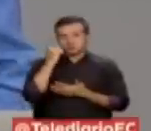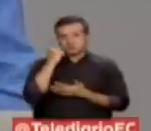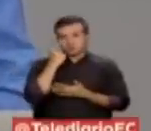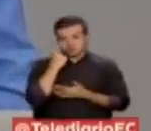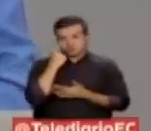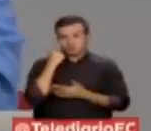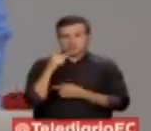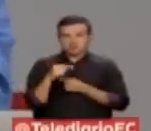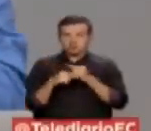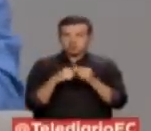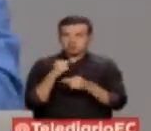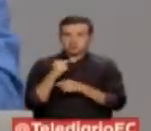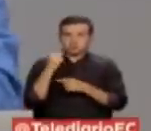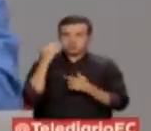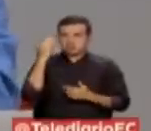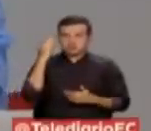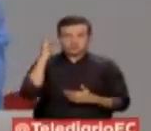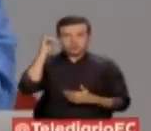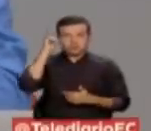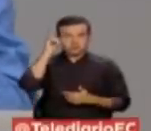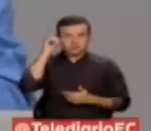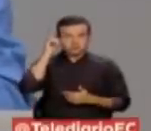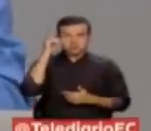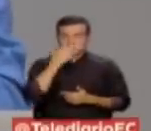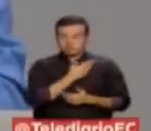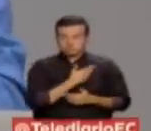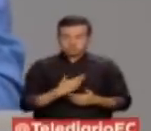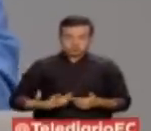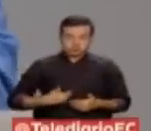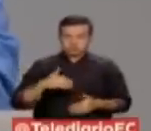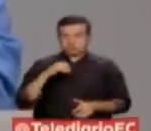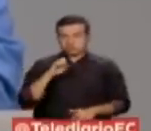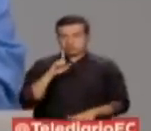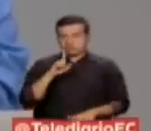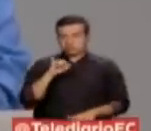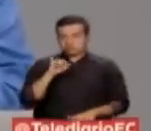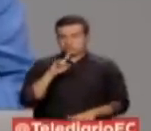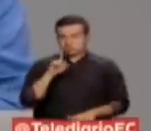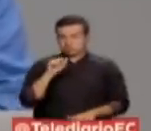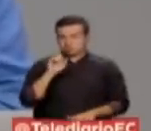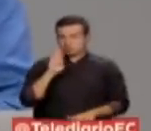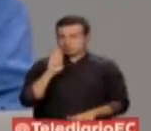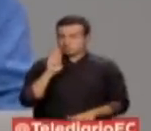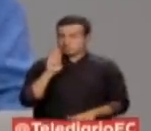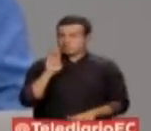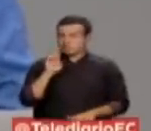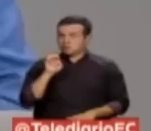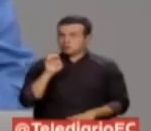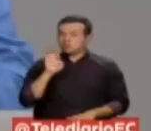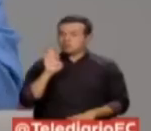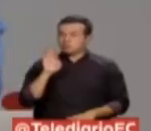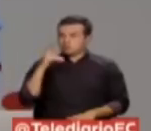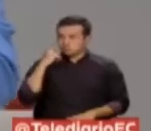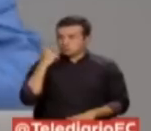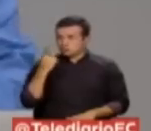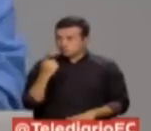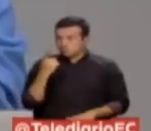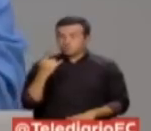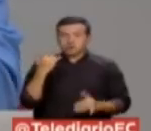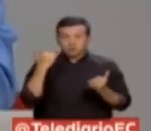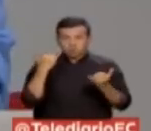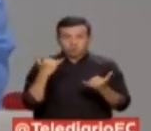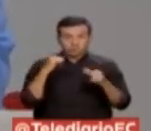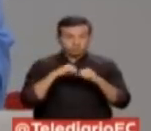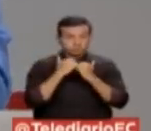agotamiento de la posición de liderazgo de la presidenta de la asamblea también es cierto que los actores